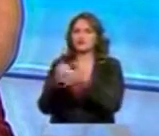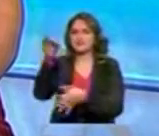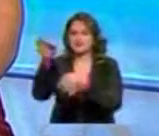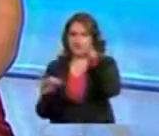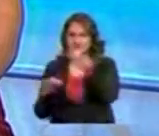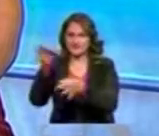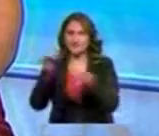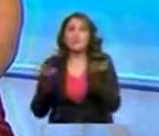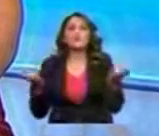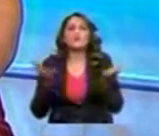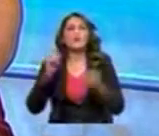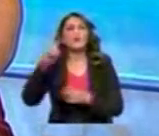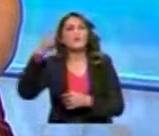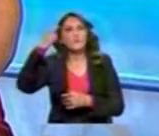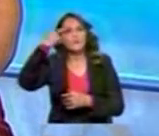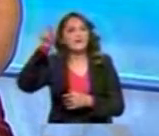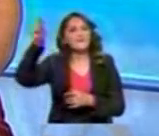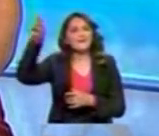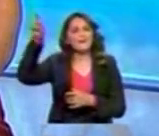la gobernación del Guayas.